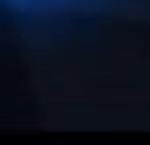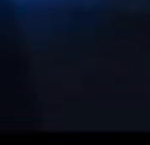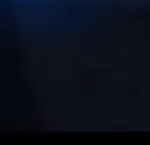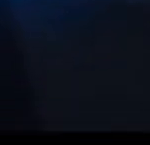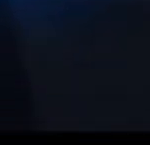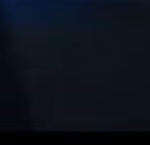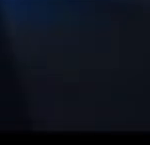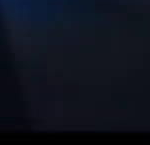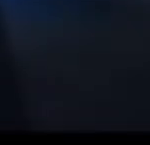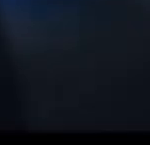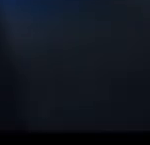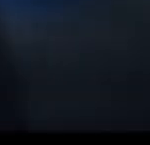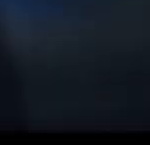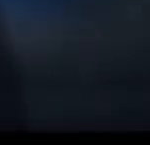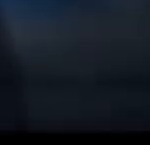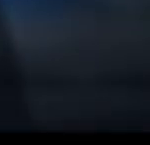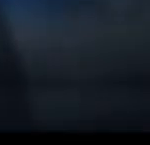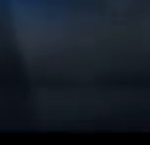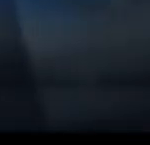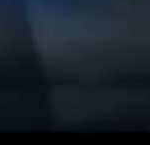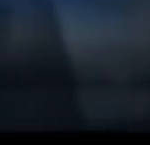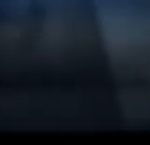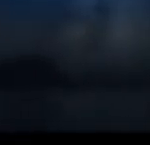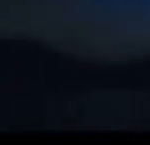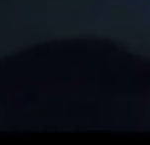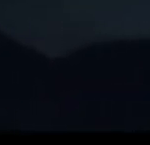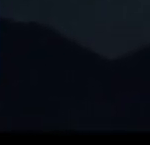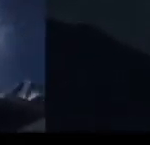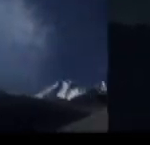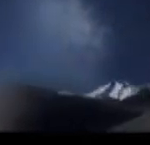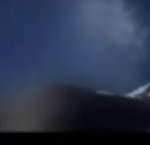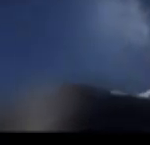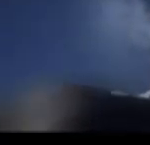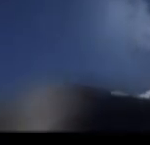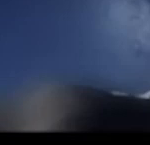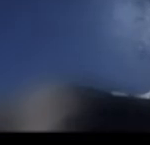Ten, 9, ignition sequence start.